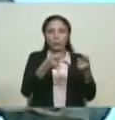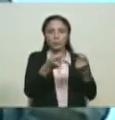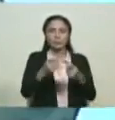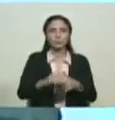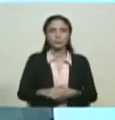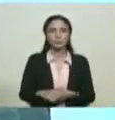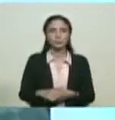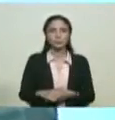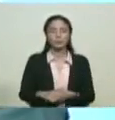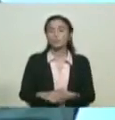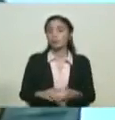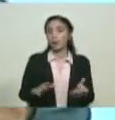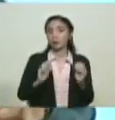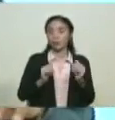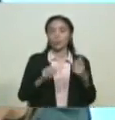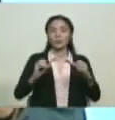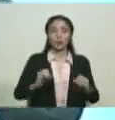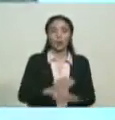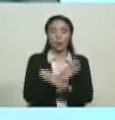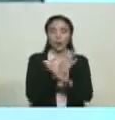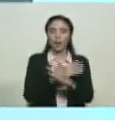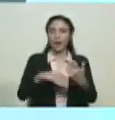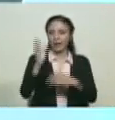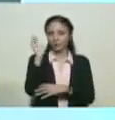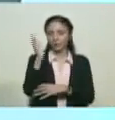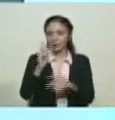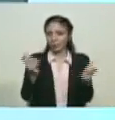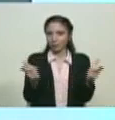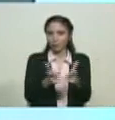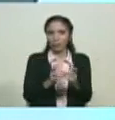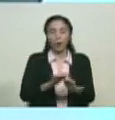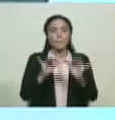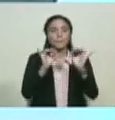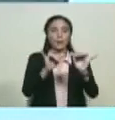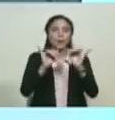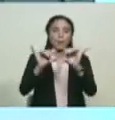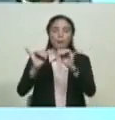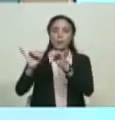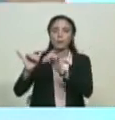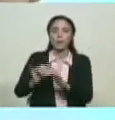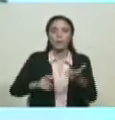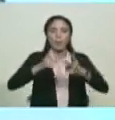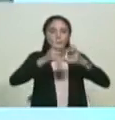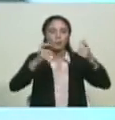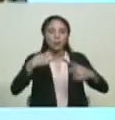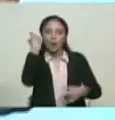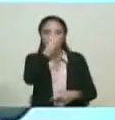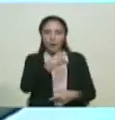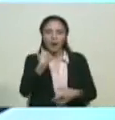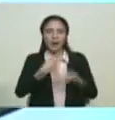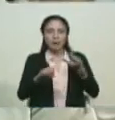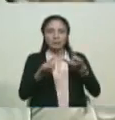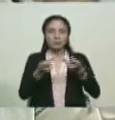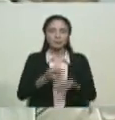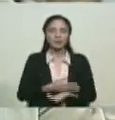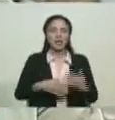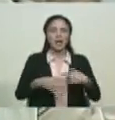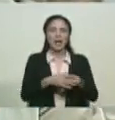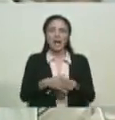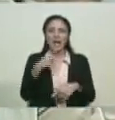se acerca una asamblea general de la oea vemos la misma película depresiones amenazas